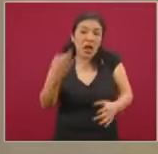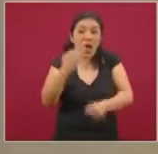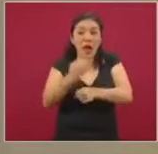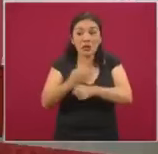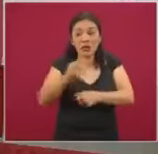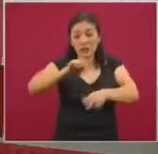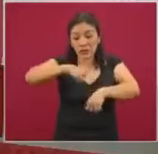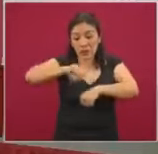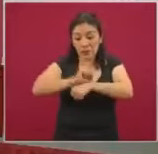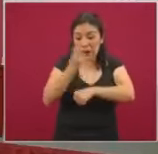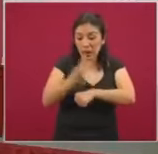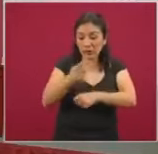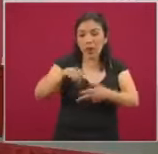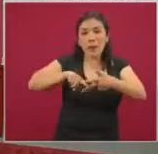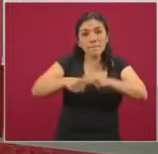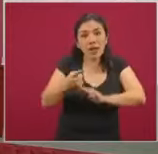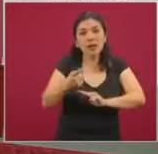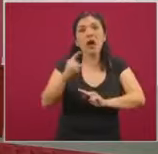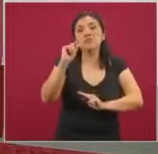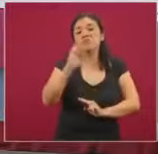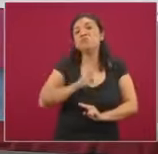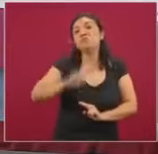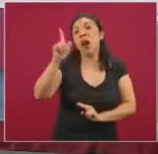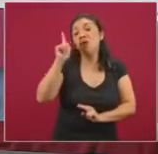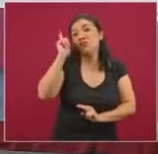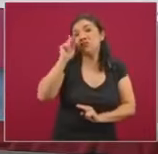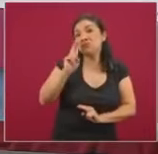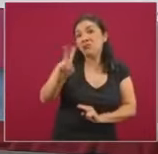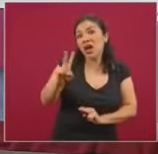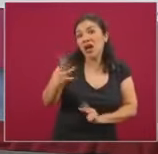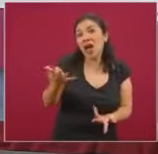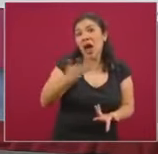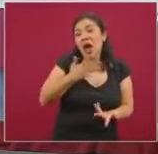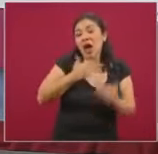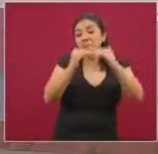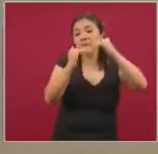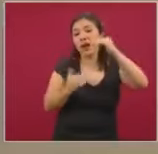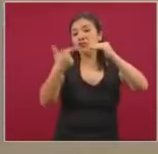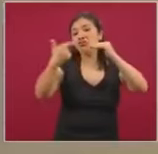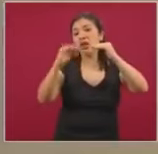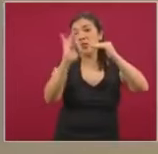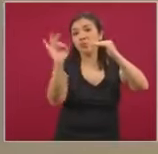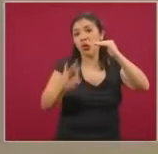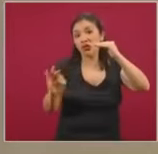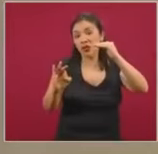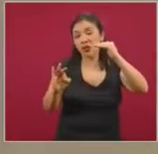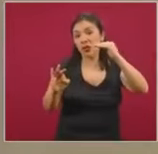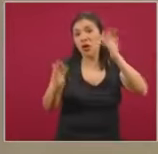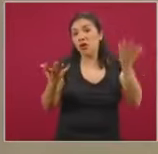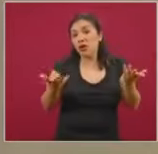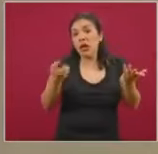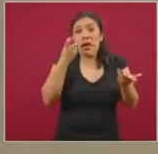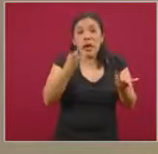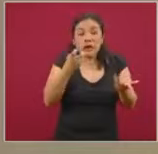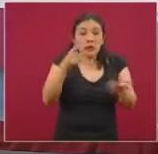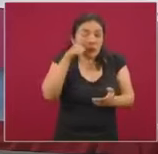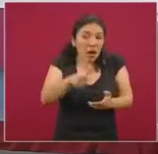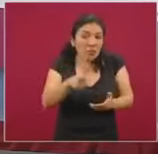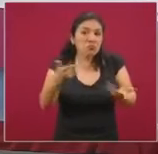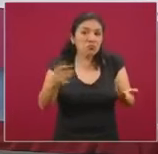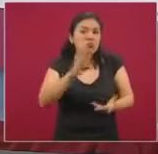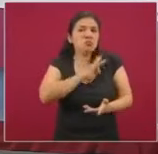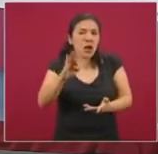Esta semana abrimos con una, digamos, mejor expectativa, en el sentido que el descenso es de menos 7%, lo cual nos podría